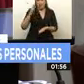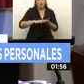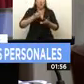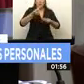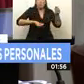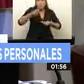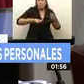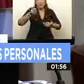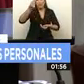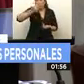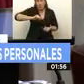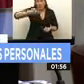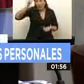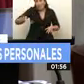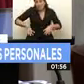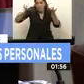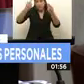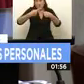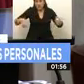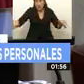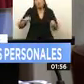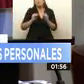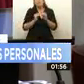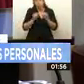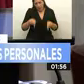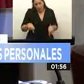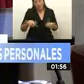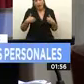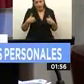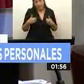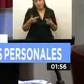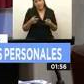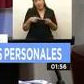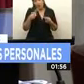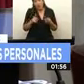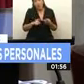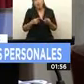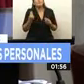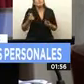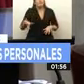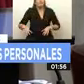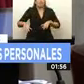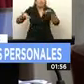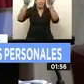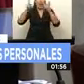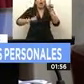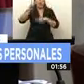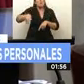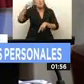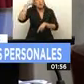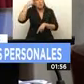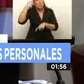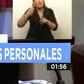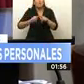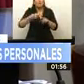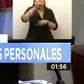inflación Porque el otro gran problema que hay que tiene la Argentina seguramente es la inflación y algunos creen que la inflación es por el